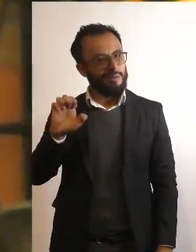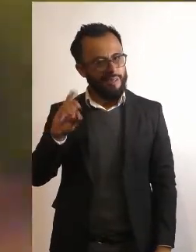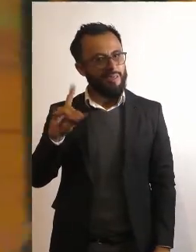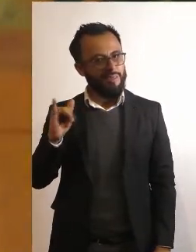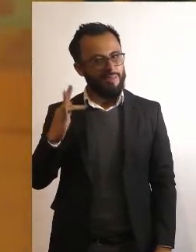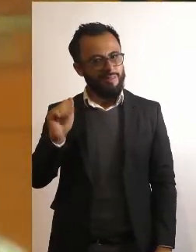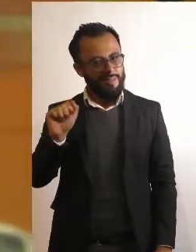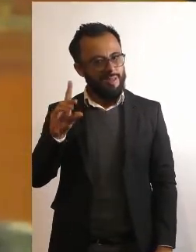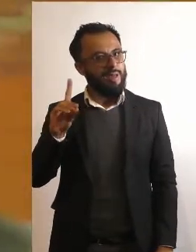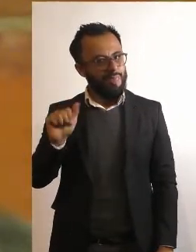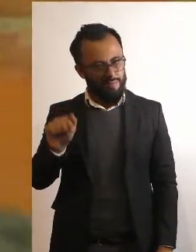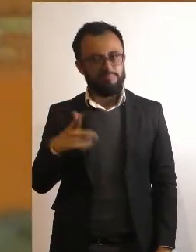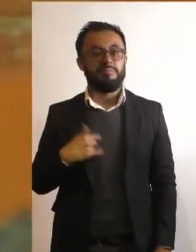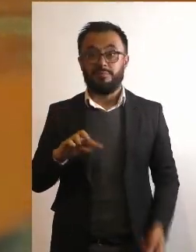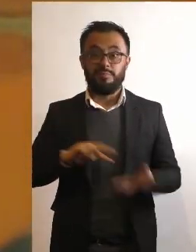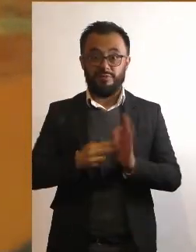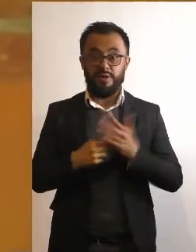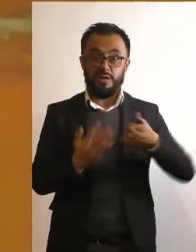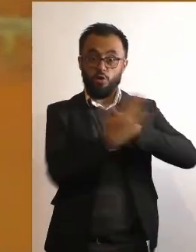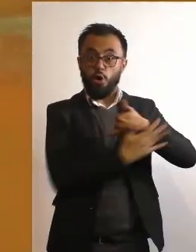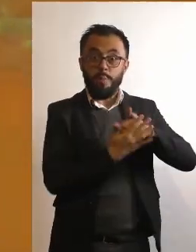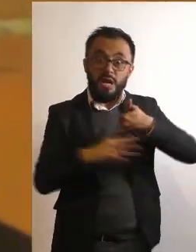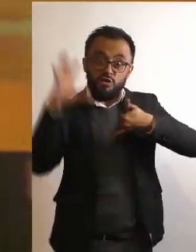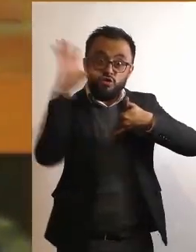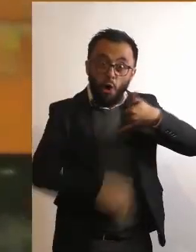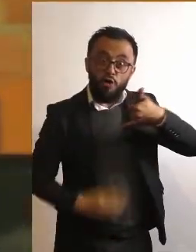distinción. Por último, y para cerrar,